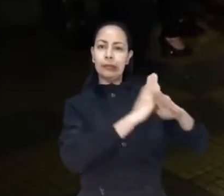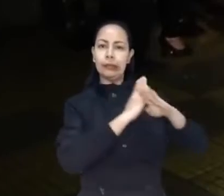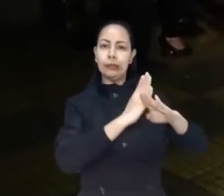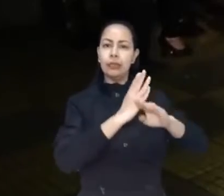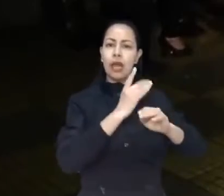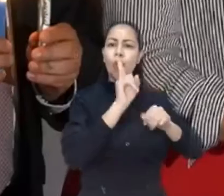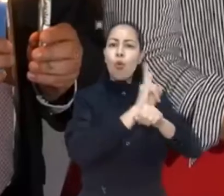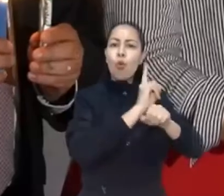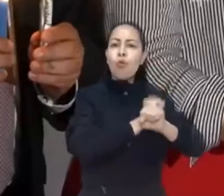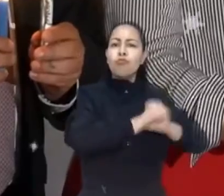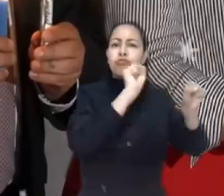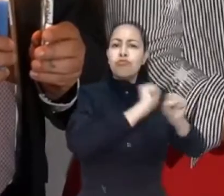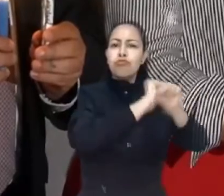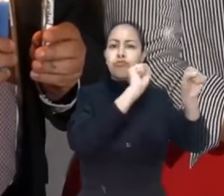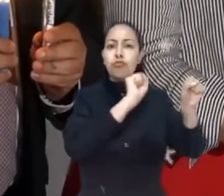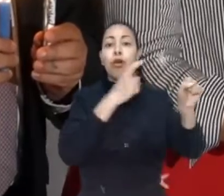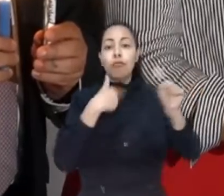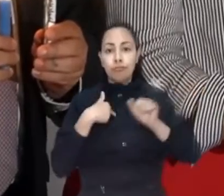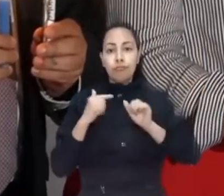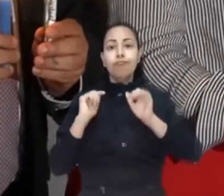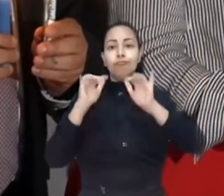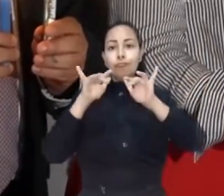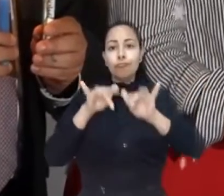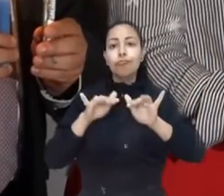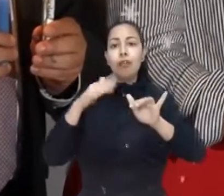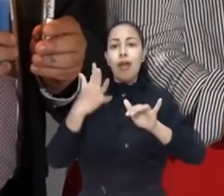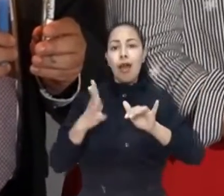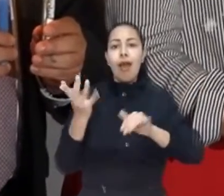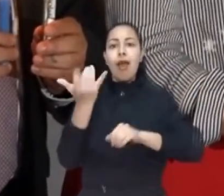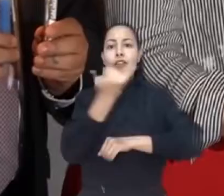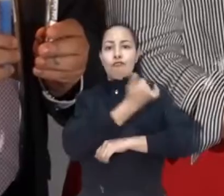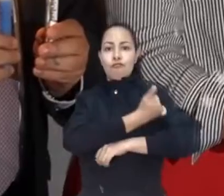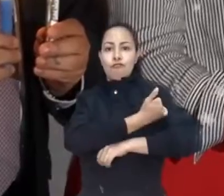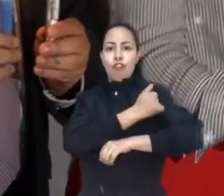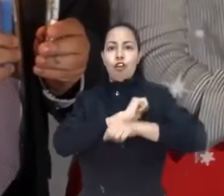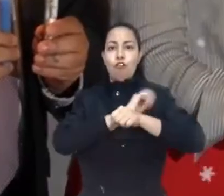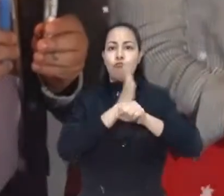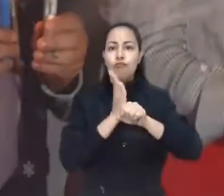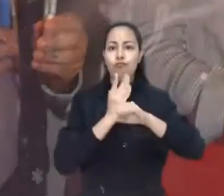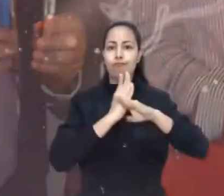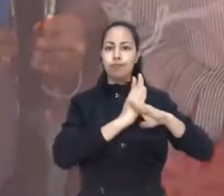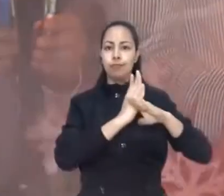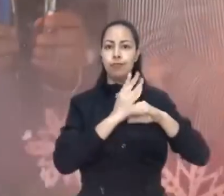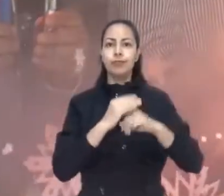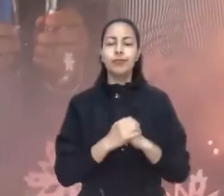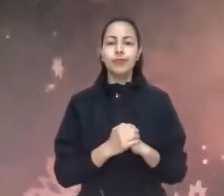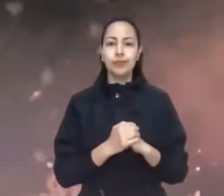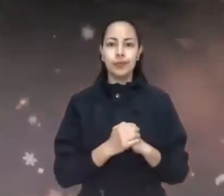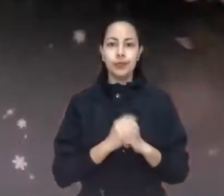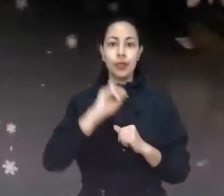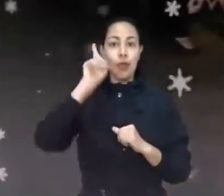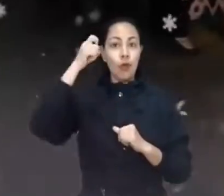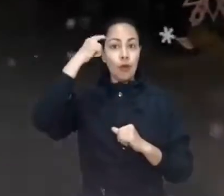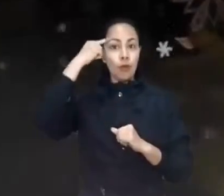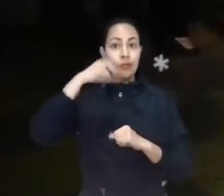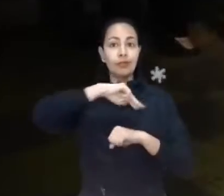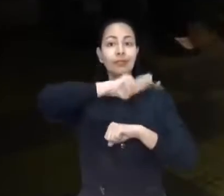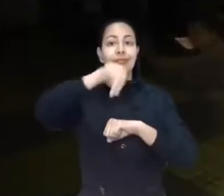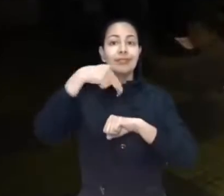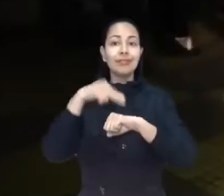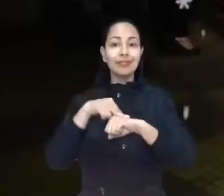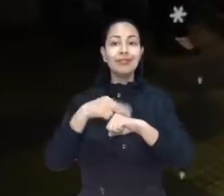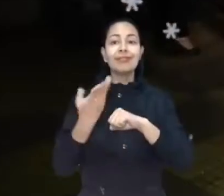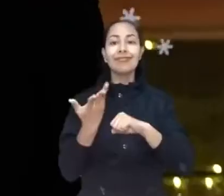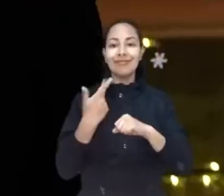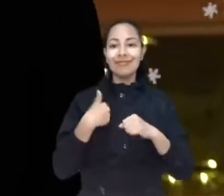evitemos el uso de la pólvora y acudamos masivamente a la vacunación contra el COVID-19. Desde la Gobernación